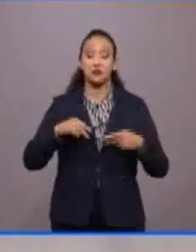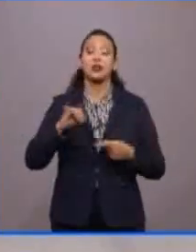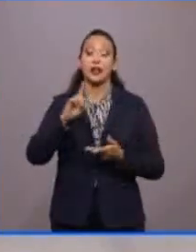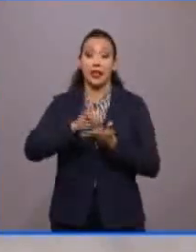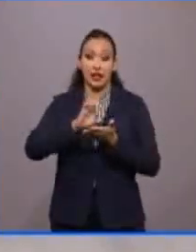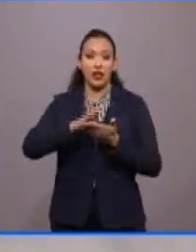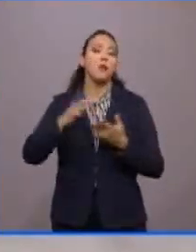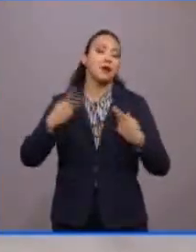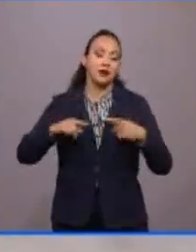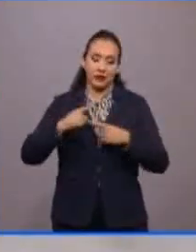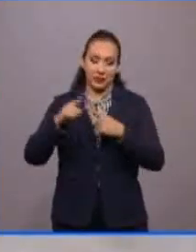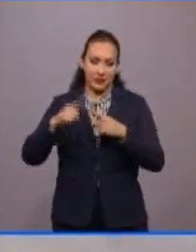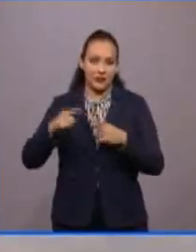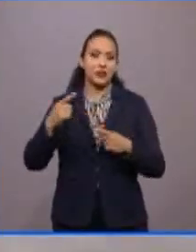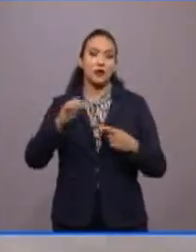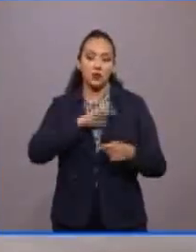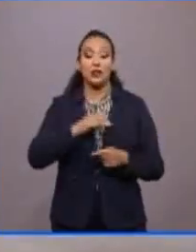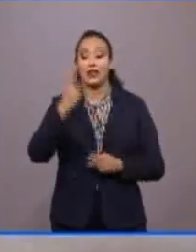aprobada por el Consejo General,